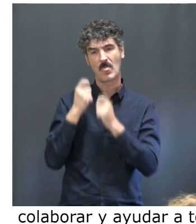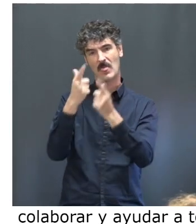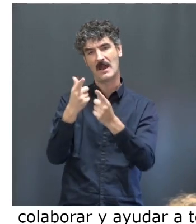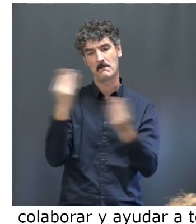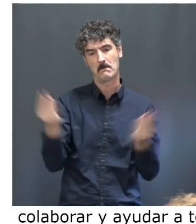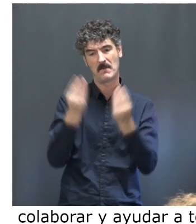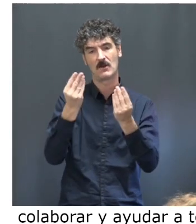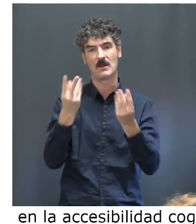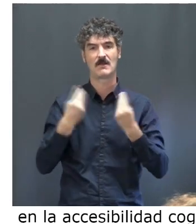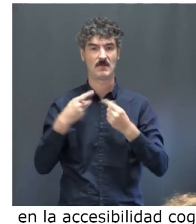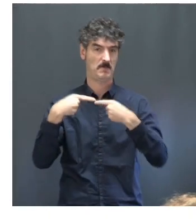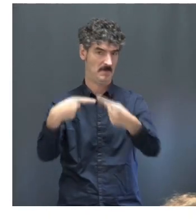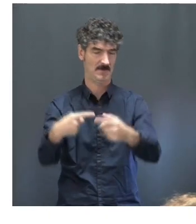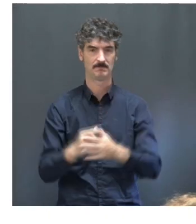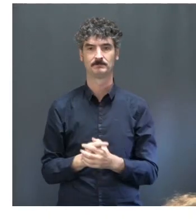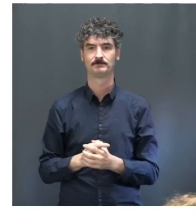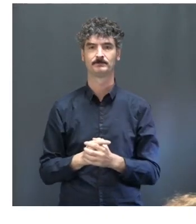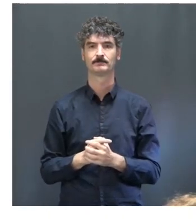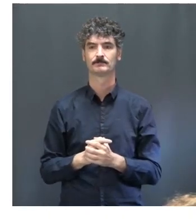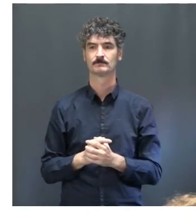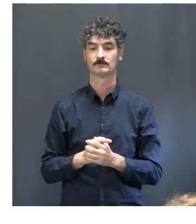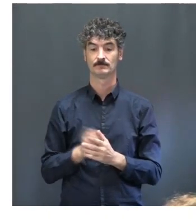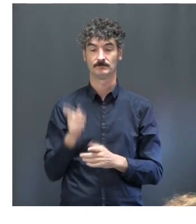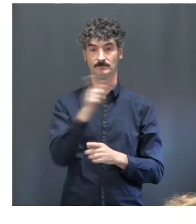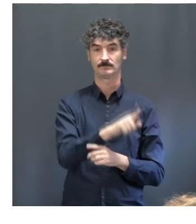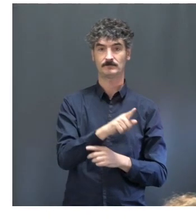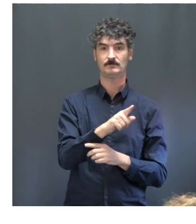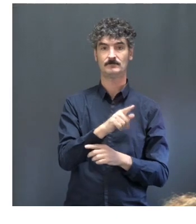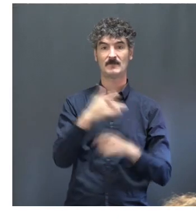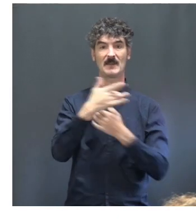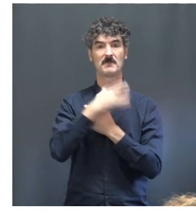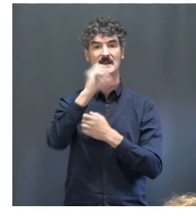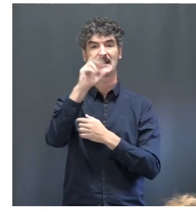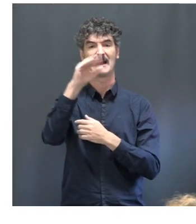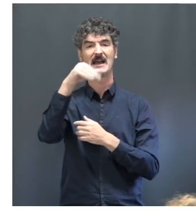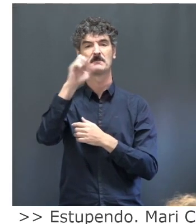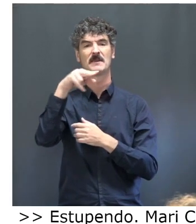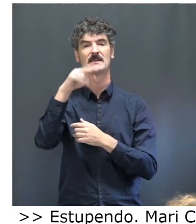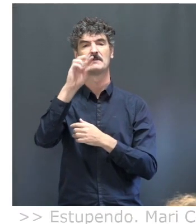día. Estupendo. María Carmen. Bien, bueno, yo soy María Carmen Peral.